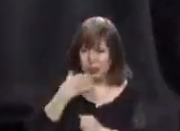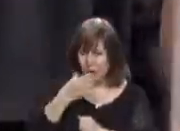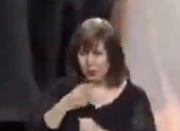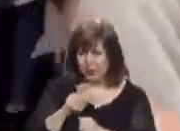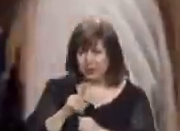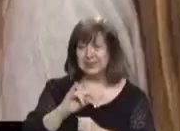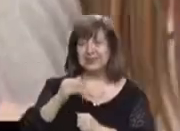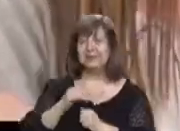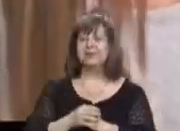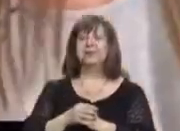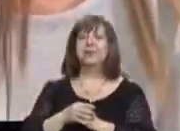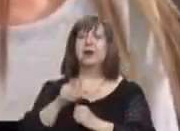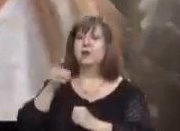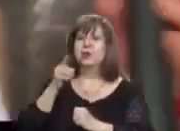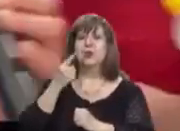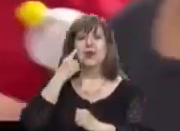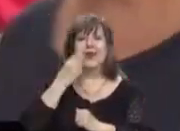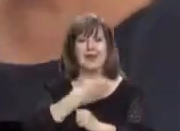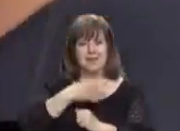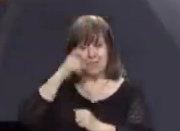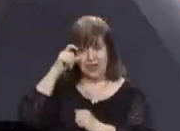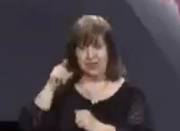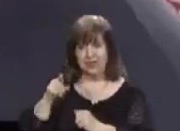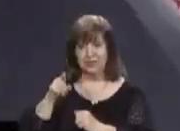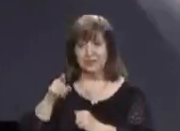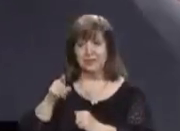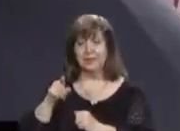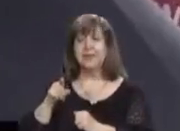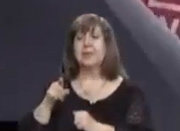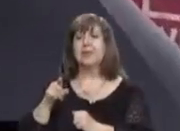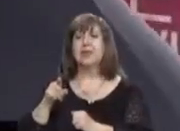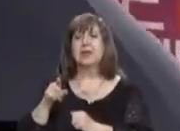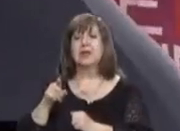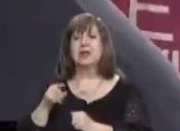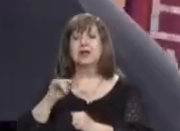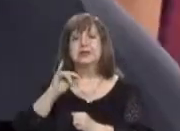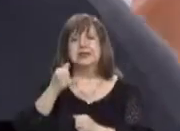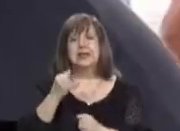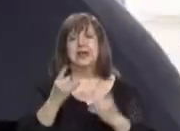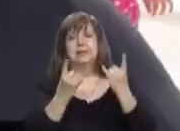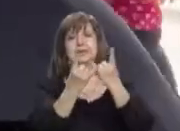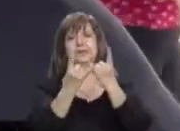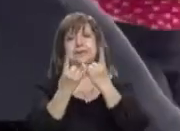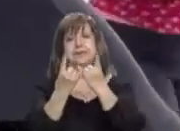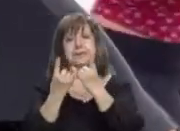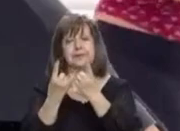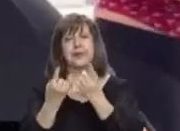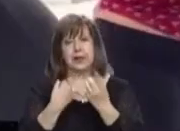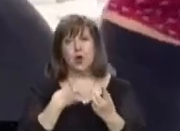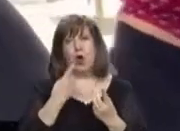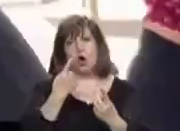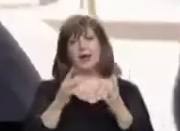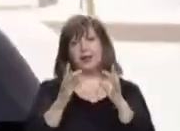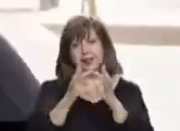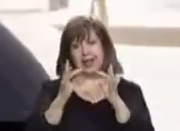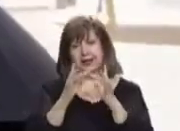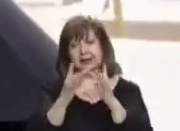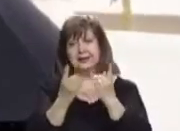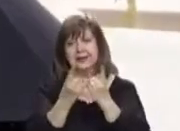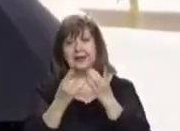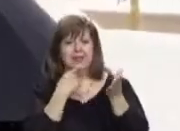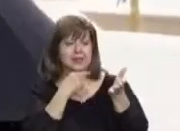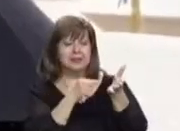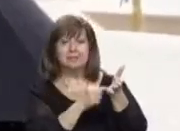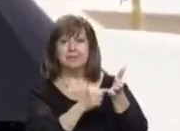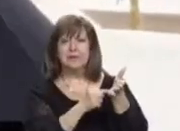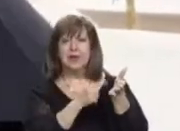Sí, va? bien. ¿Viene por el nuevo IFE a gestionar? La actualización de datos, porque me lo hice por internet y me sale